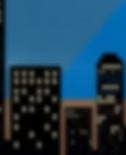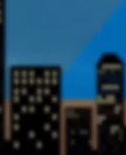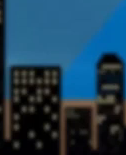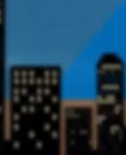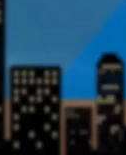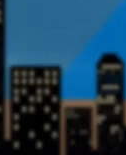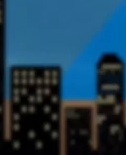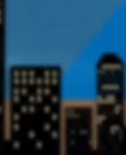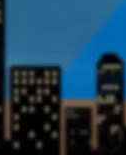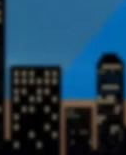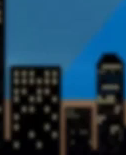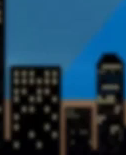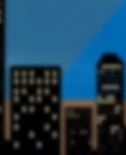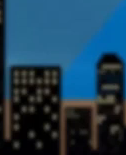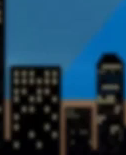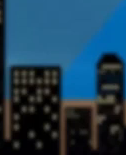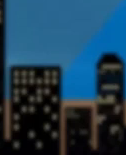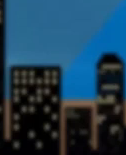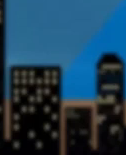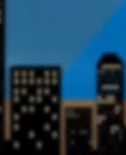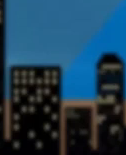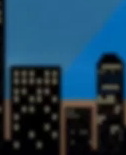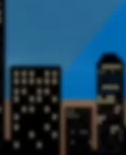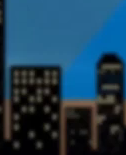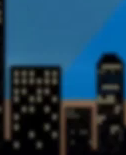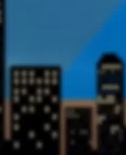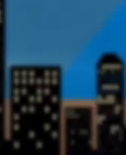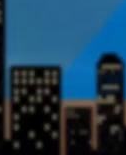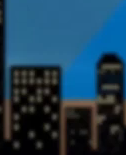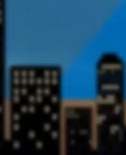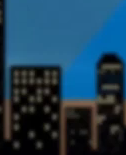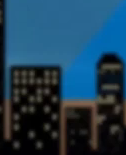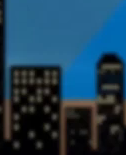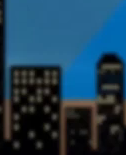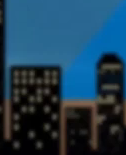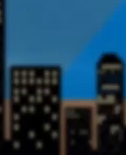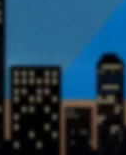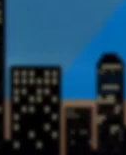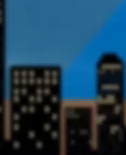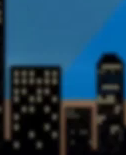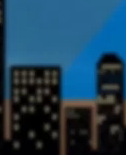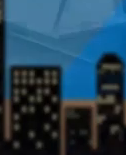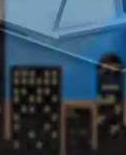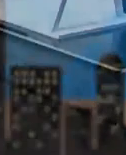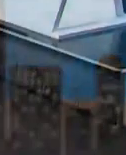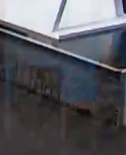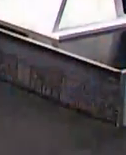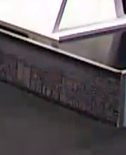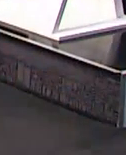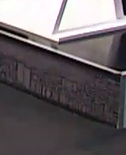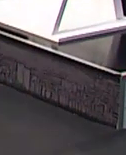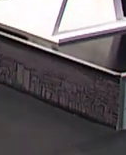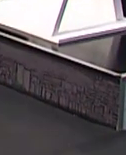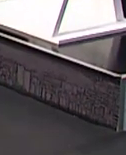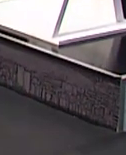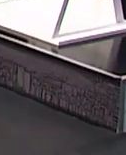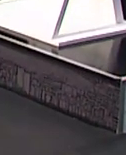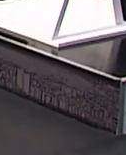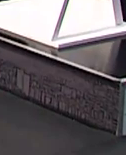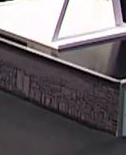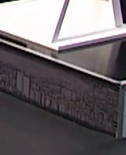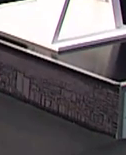poder acompañarlos en un debate futuro, si así ustedes lo creen conveniente. Un gran abrazo, y lo firma Daniel Quintero Cachi. Alfredo